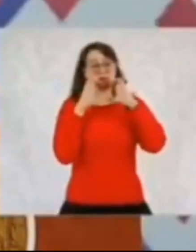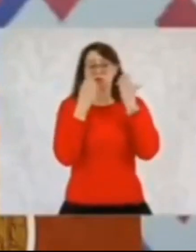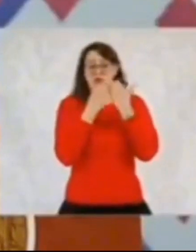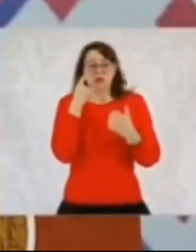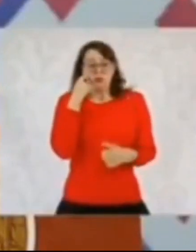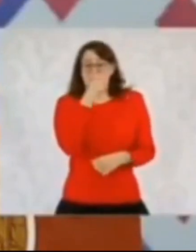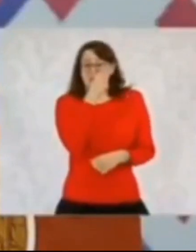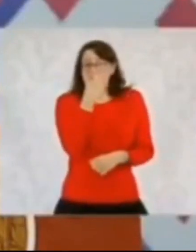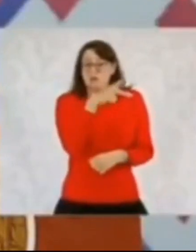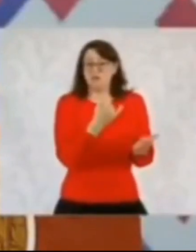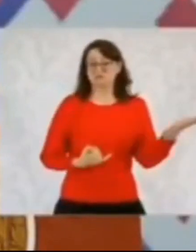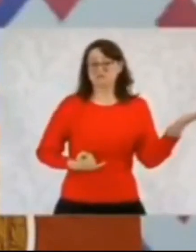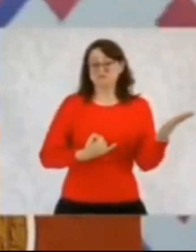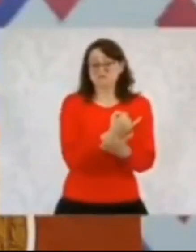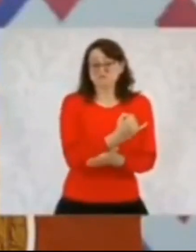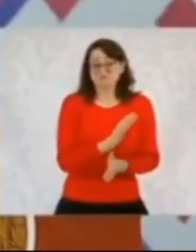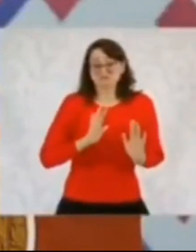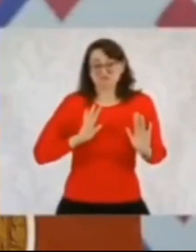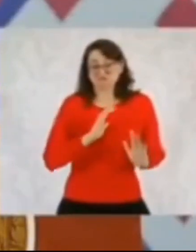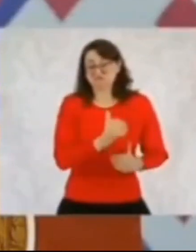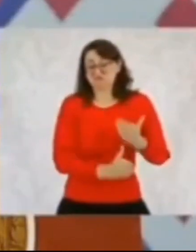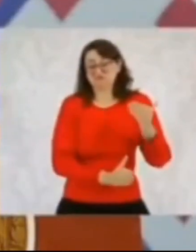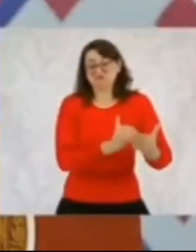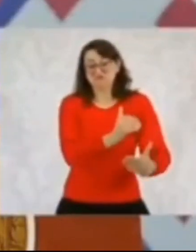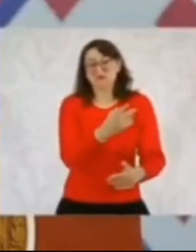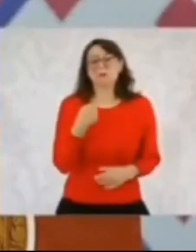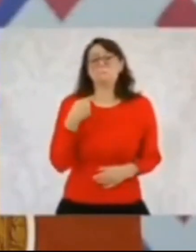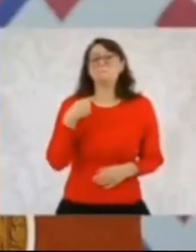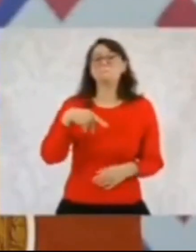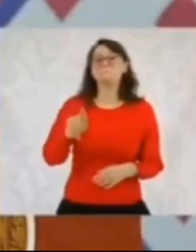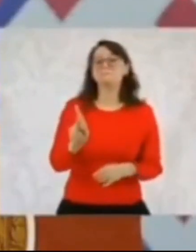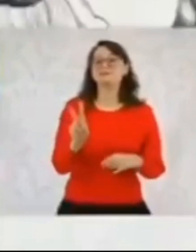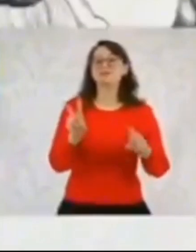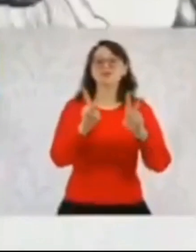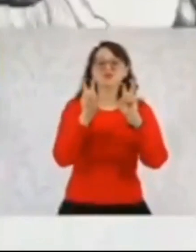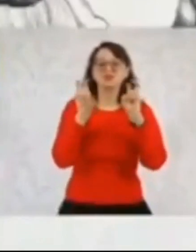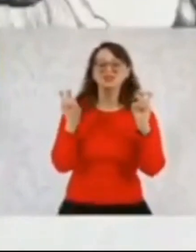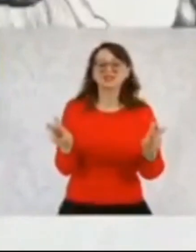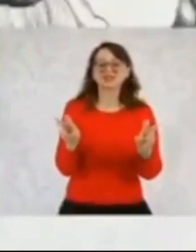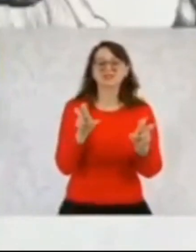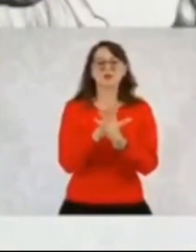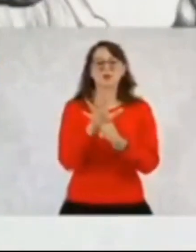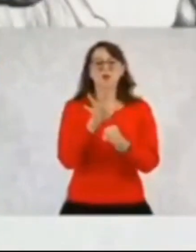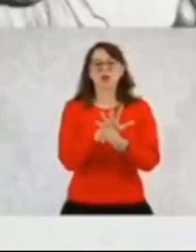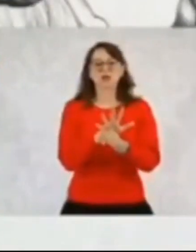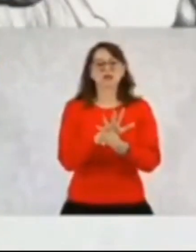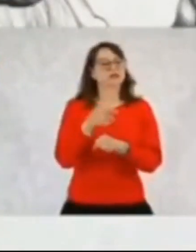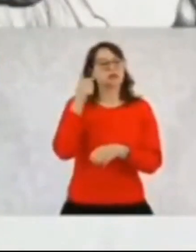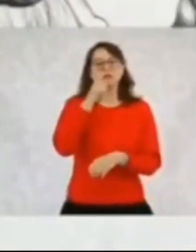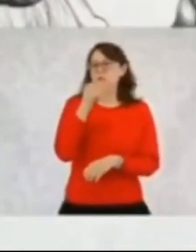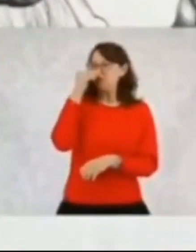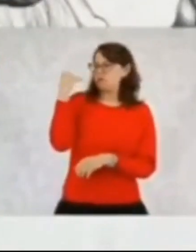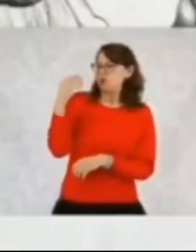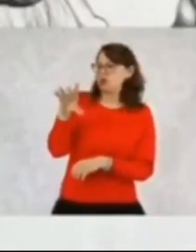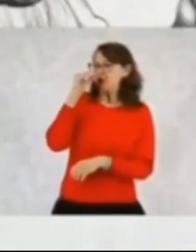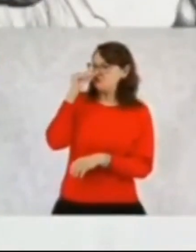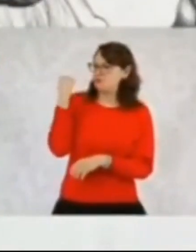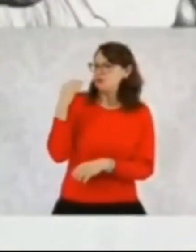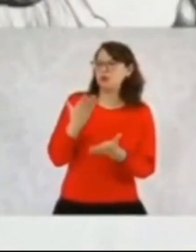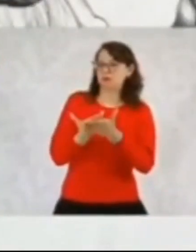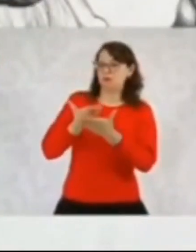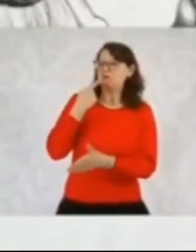así lo cree conducente, pero el tema es que ahí todo se hace penal.